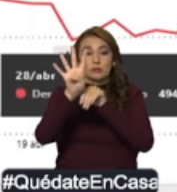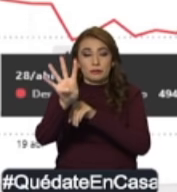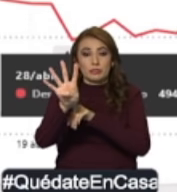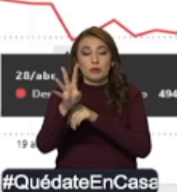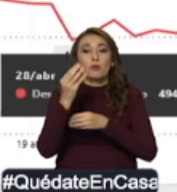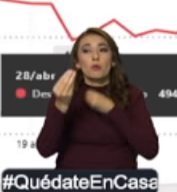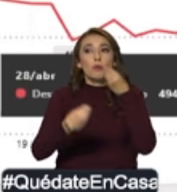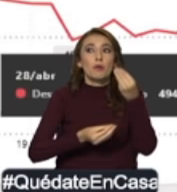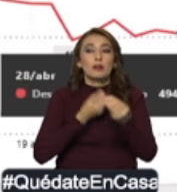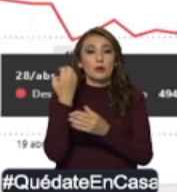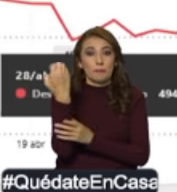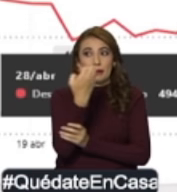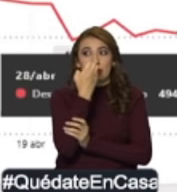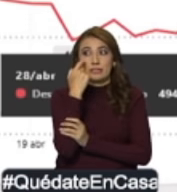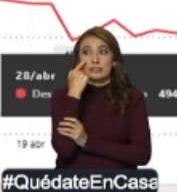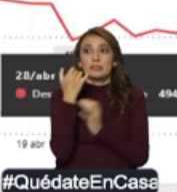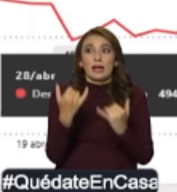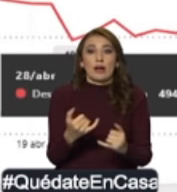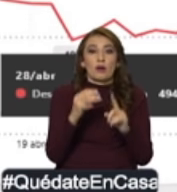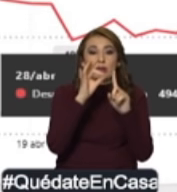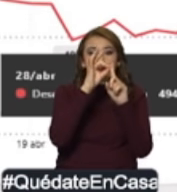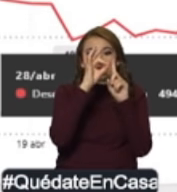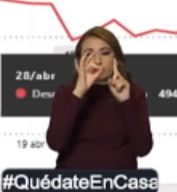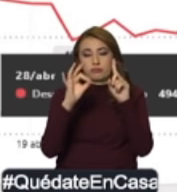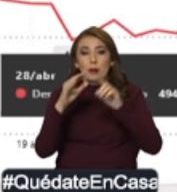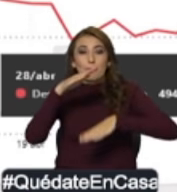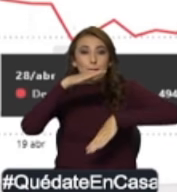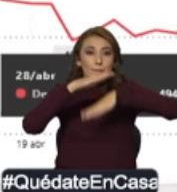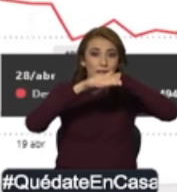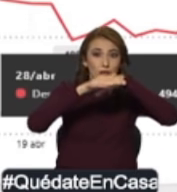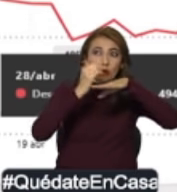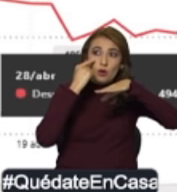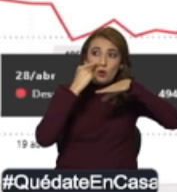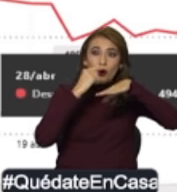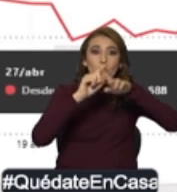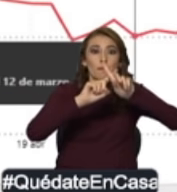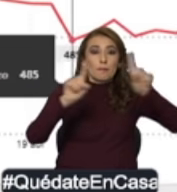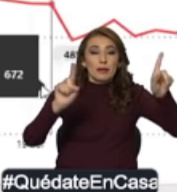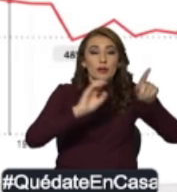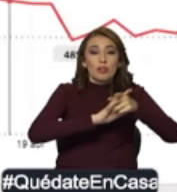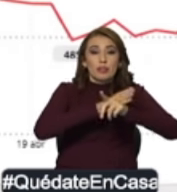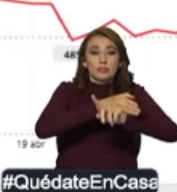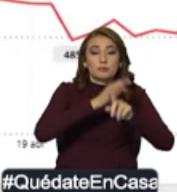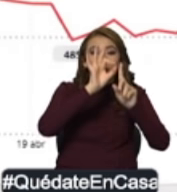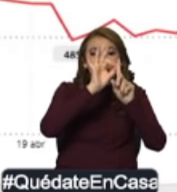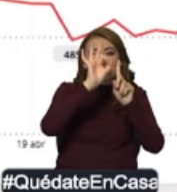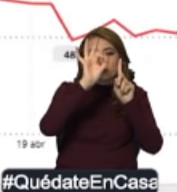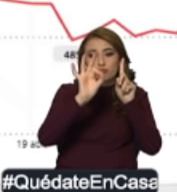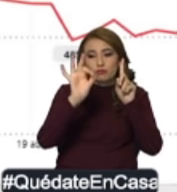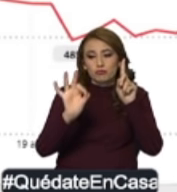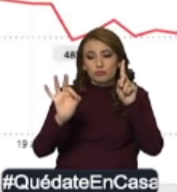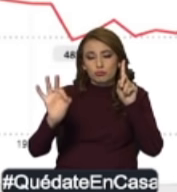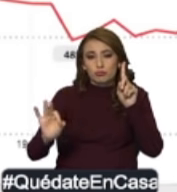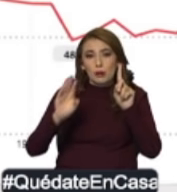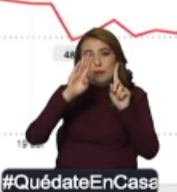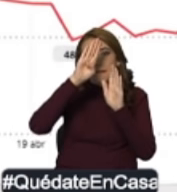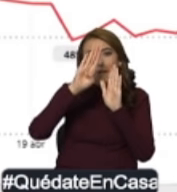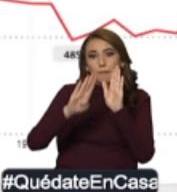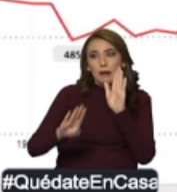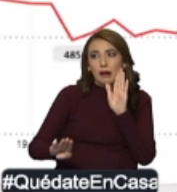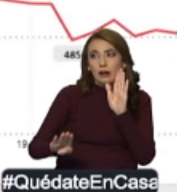emergencias, hay una reducción del 77%. Y haciendo la triangulación del 28 de abril al 1 de marzo, todavía